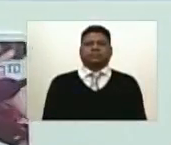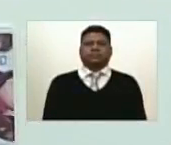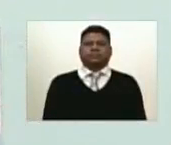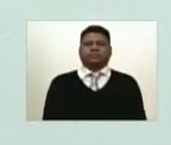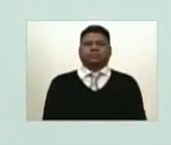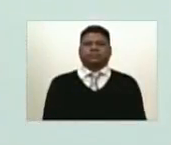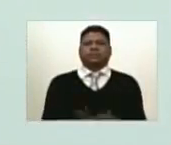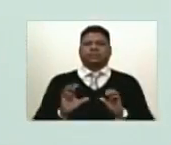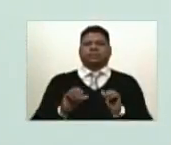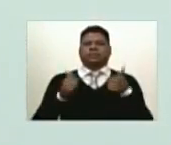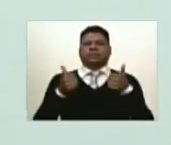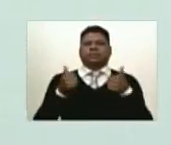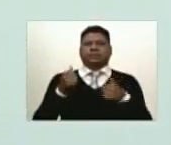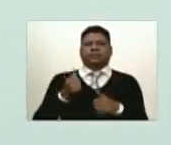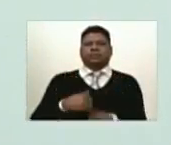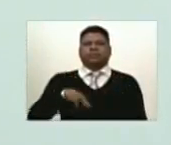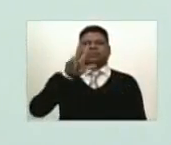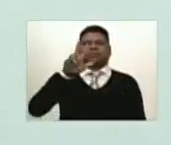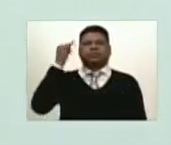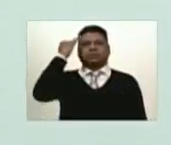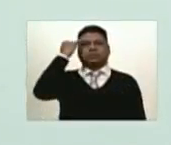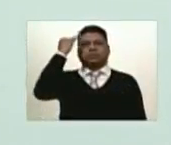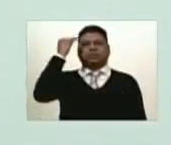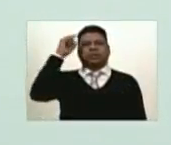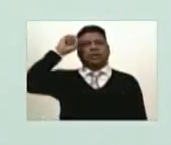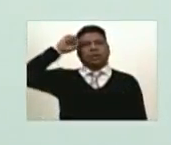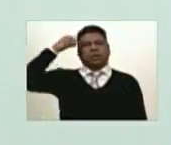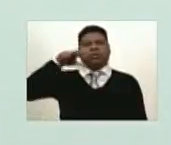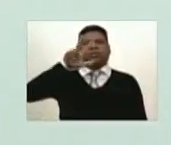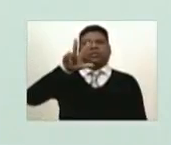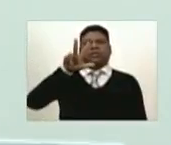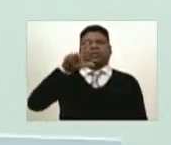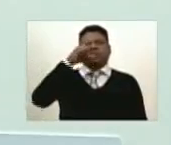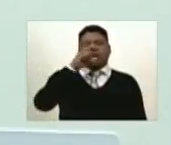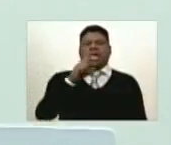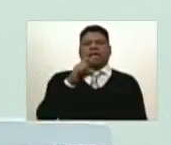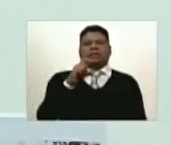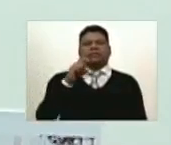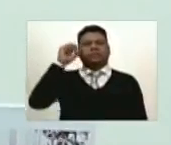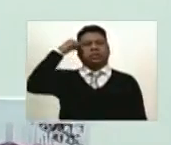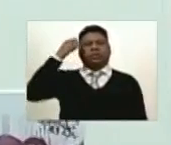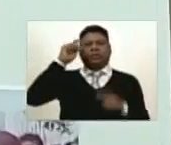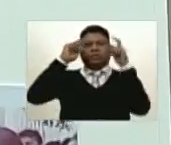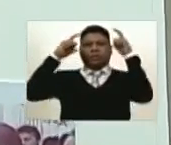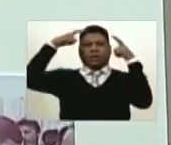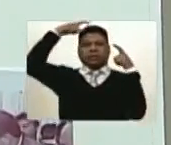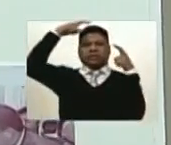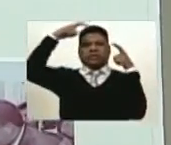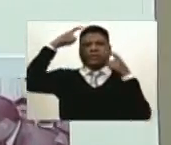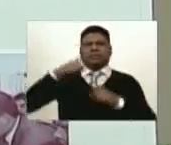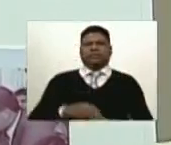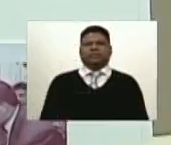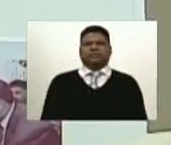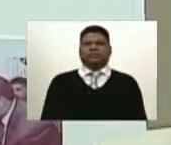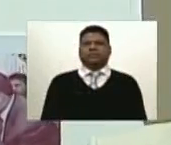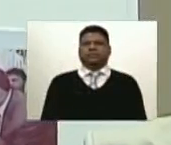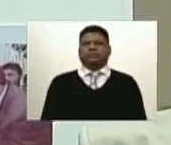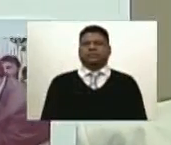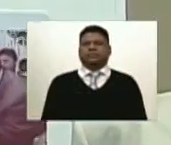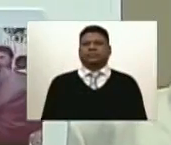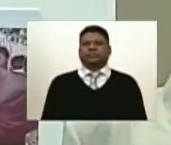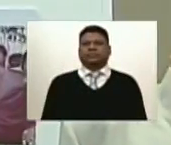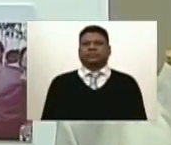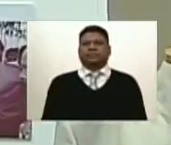Acto conmemorativo del tercer aniversario de la siembra del comandante supremo Hugo Chávez Frías,